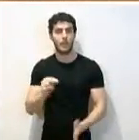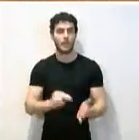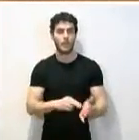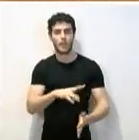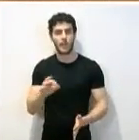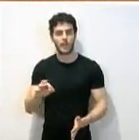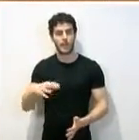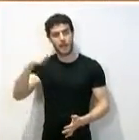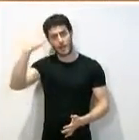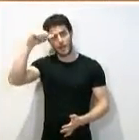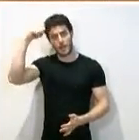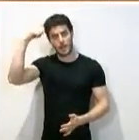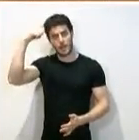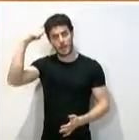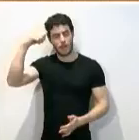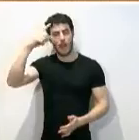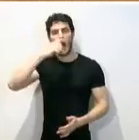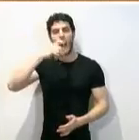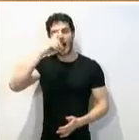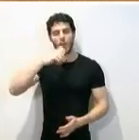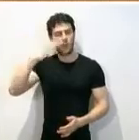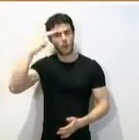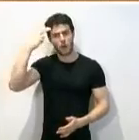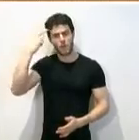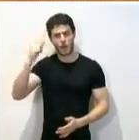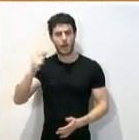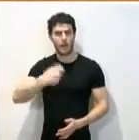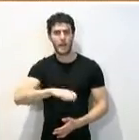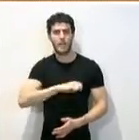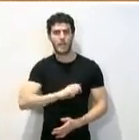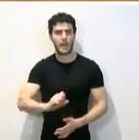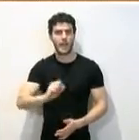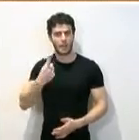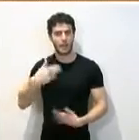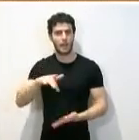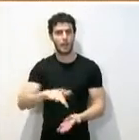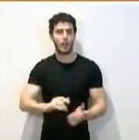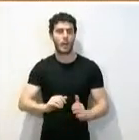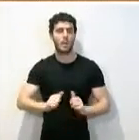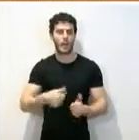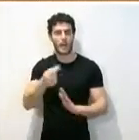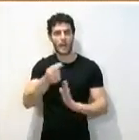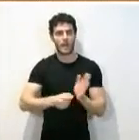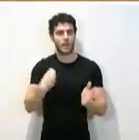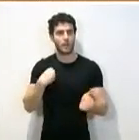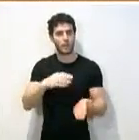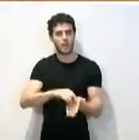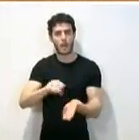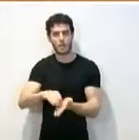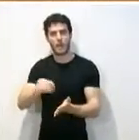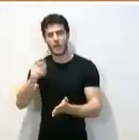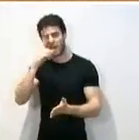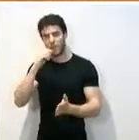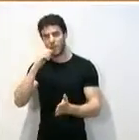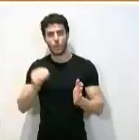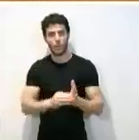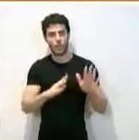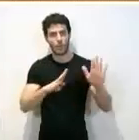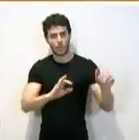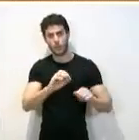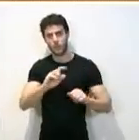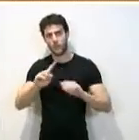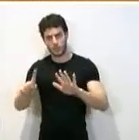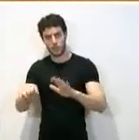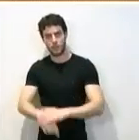fue el año con más suicidios registrados en España desde que se comenzaron a recabar datos de este tipo en el año 1906. Ahí es